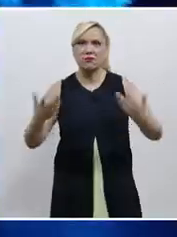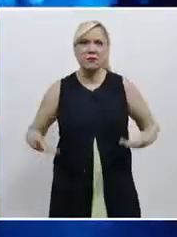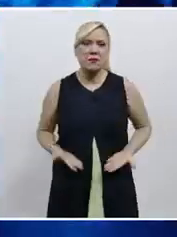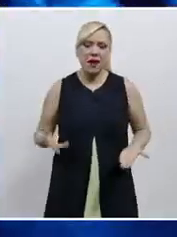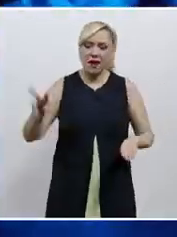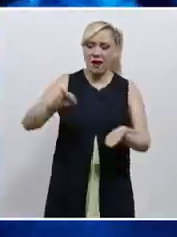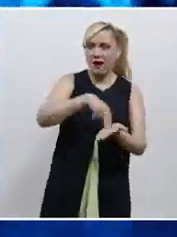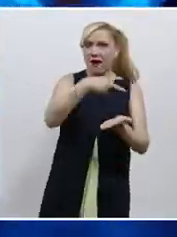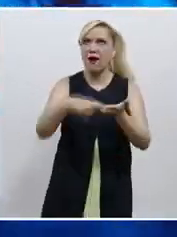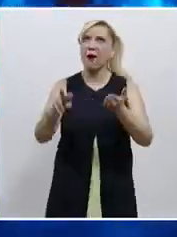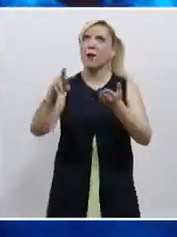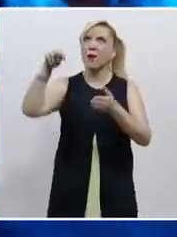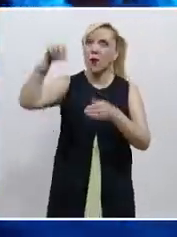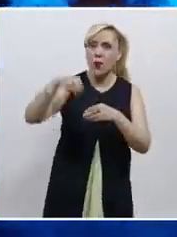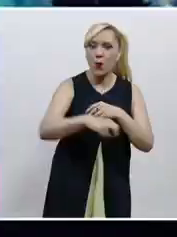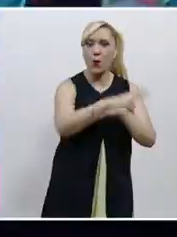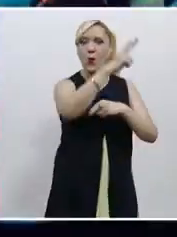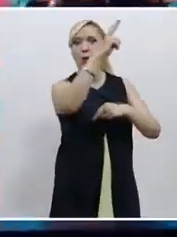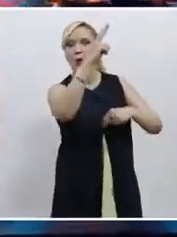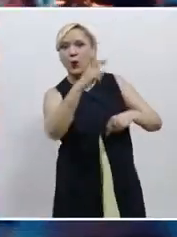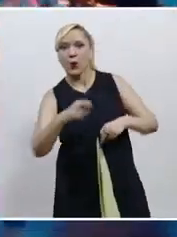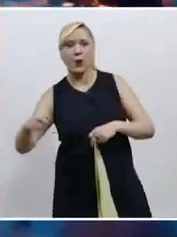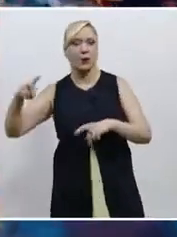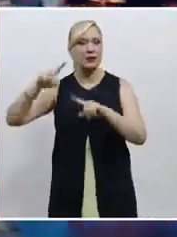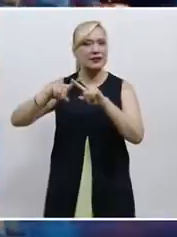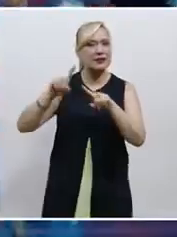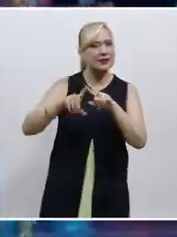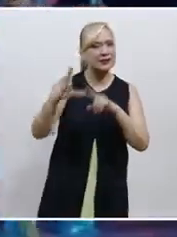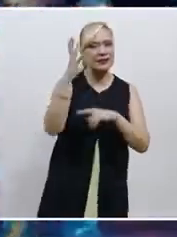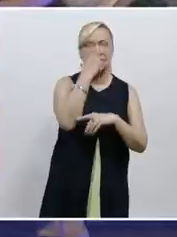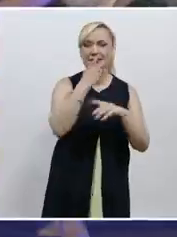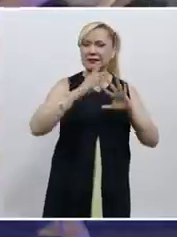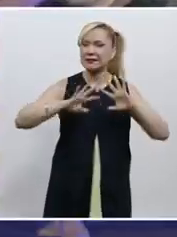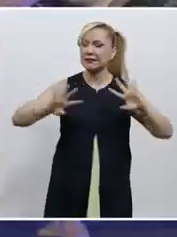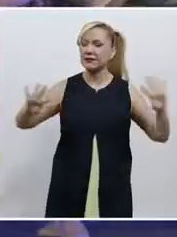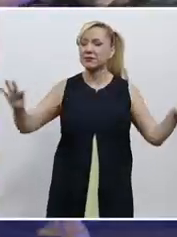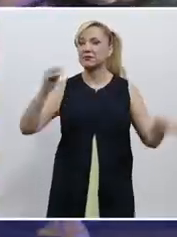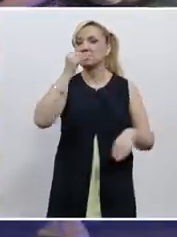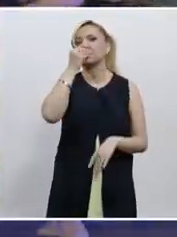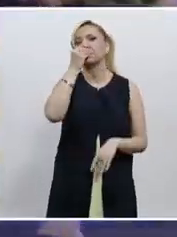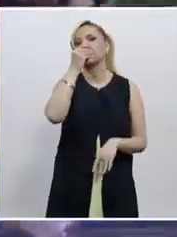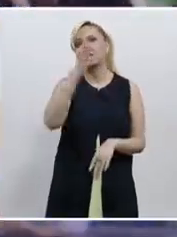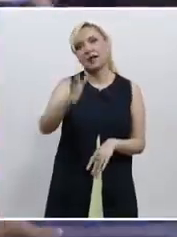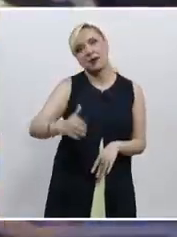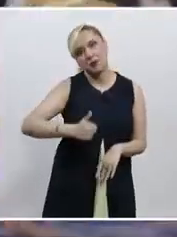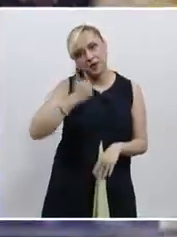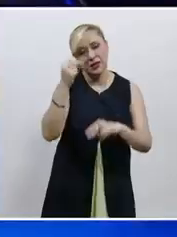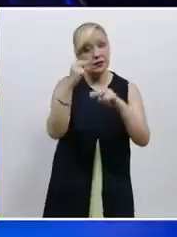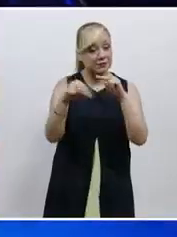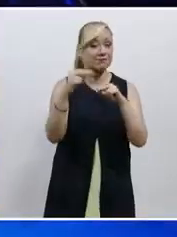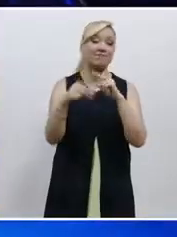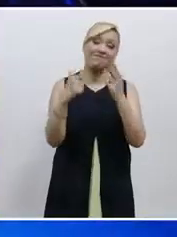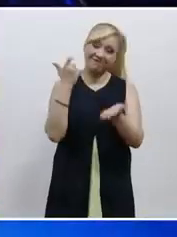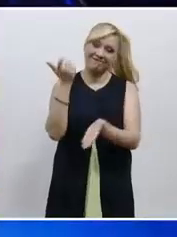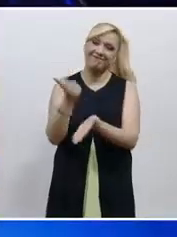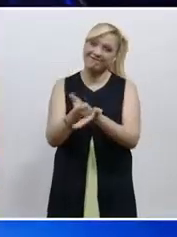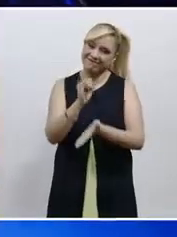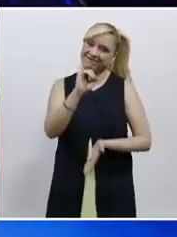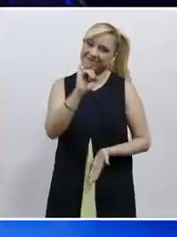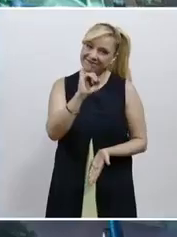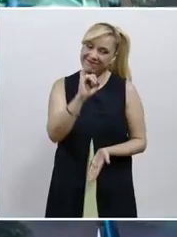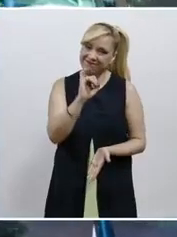personajes favoritos de generaciones estarán presentes en un espectáculo que no se repetirá. Boletos en taquilla.